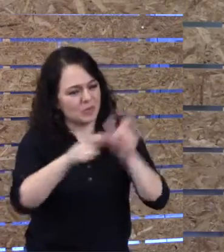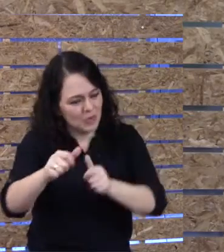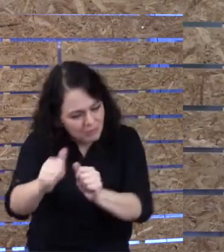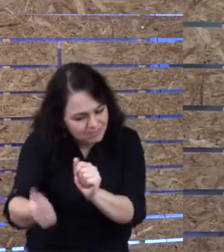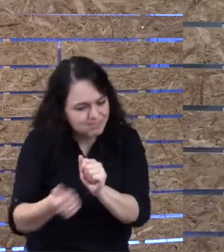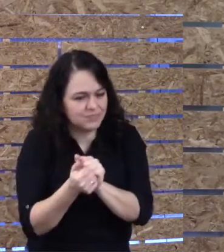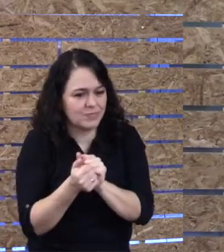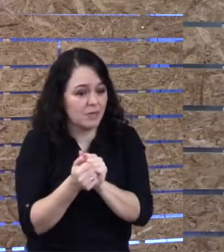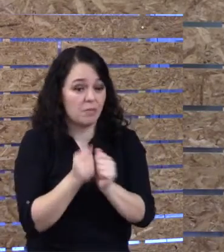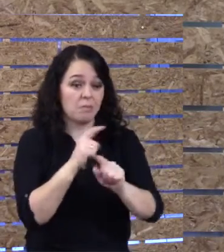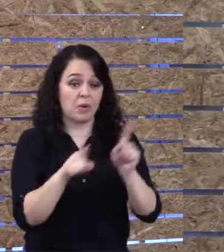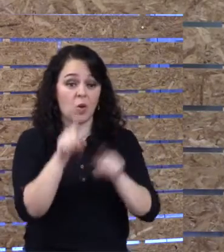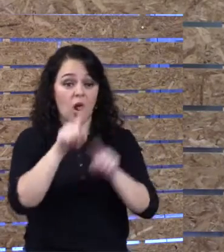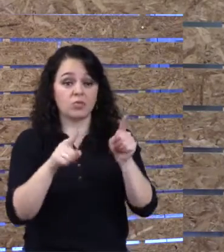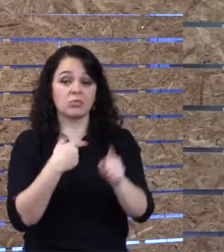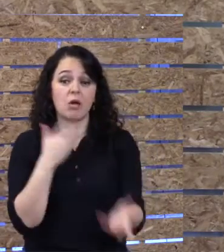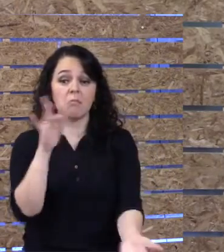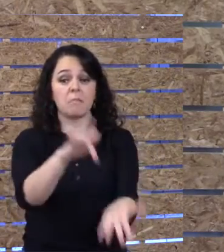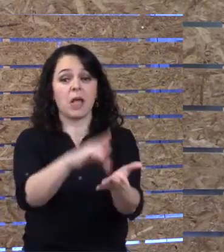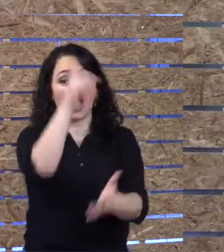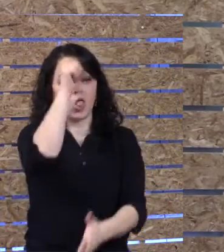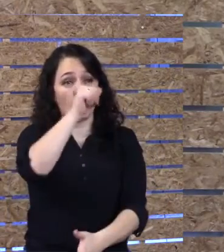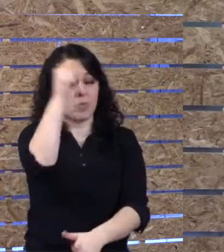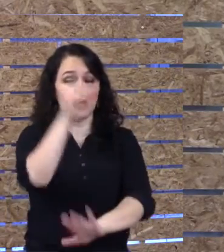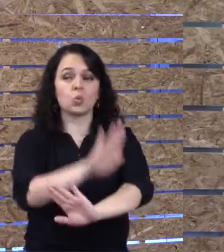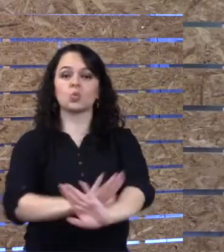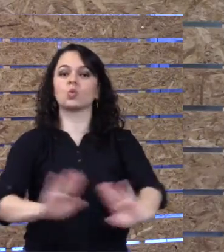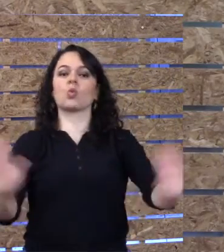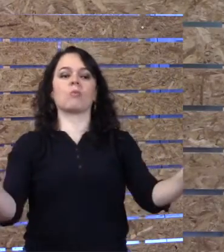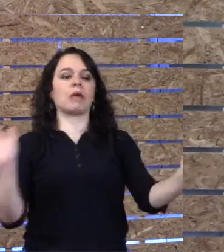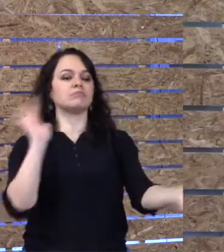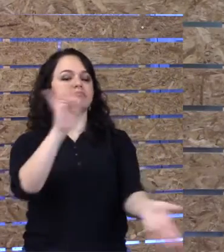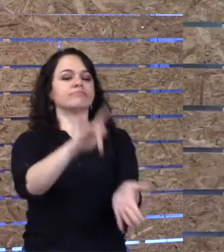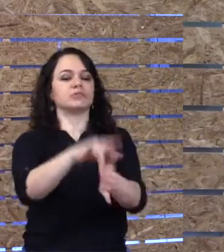Pero es que hay algunos que son ovejas solo los domingos.